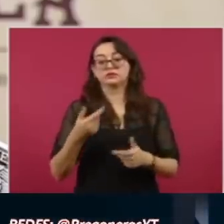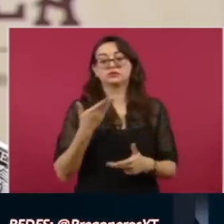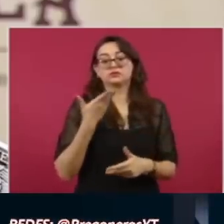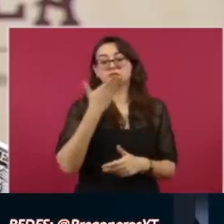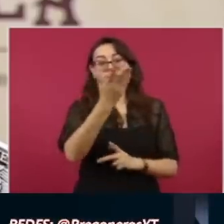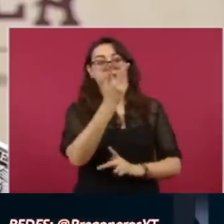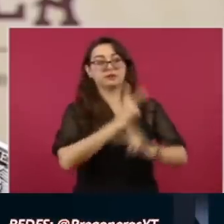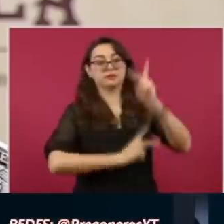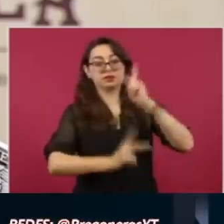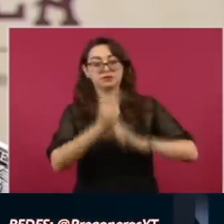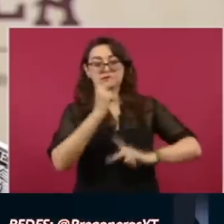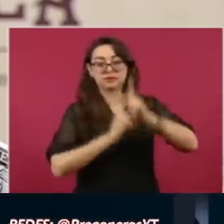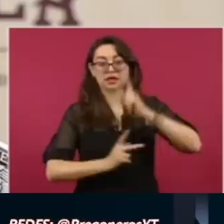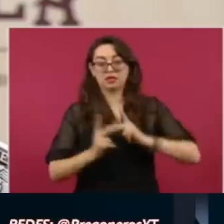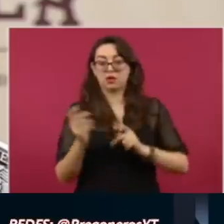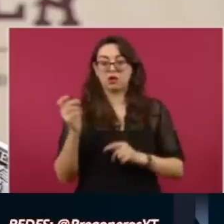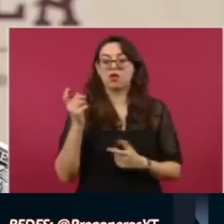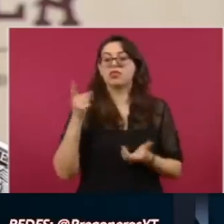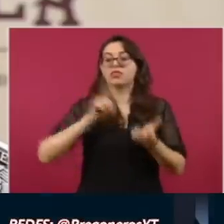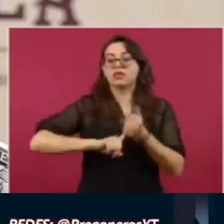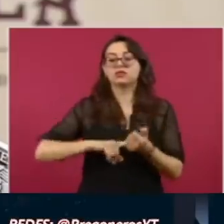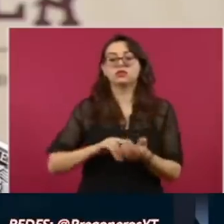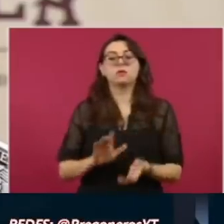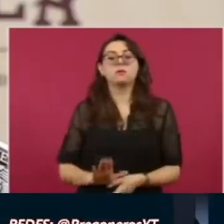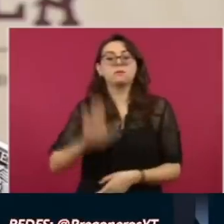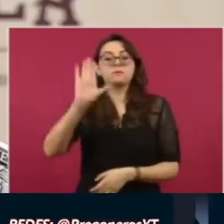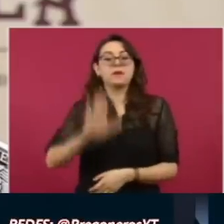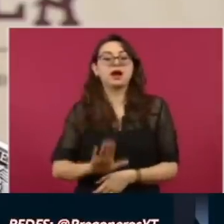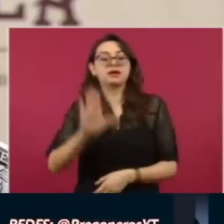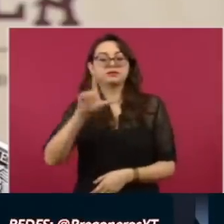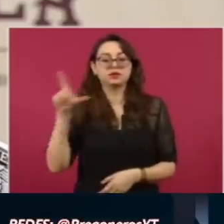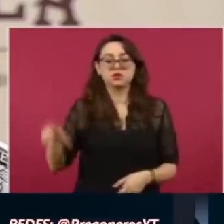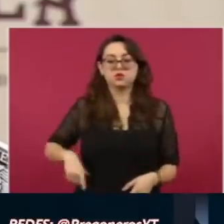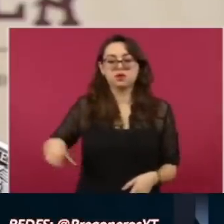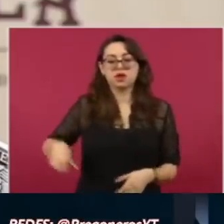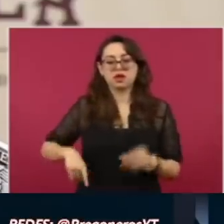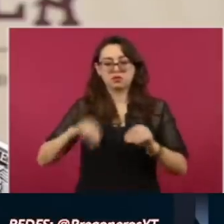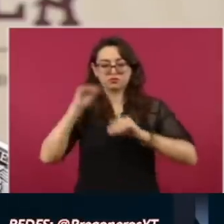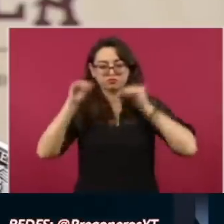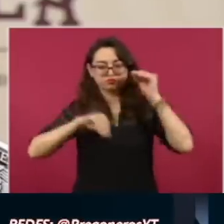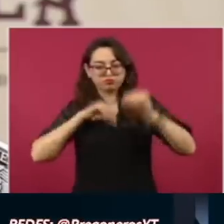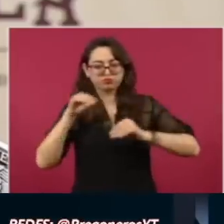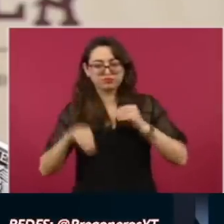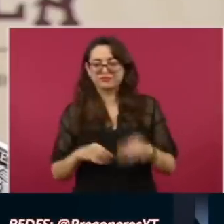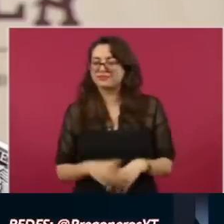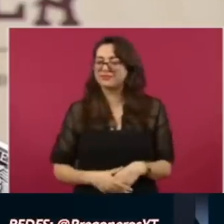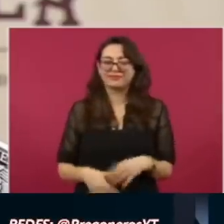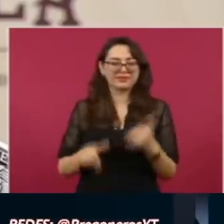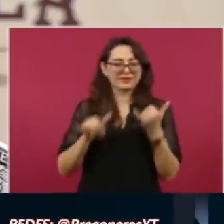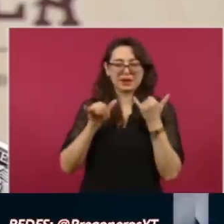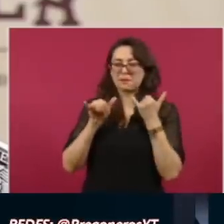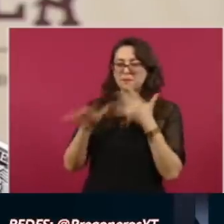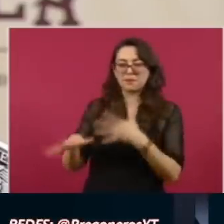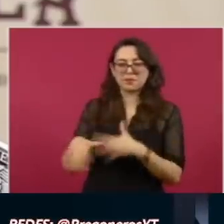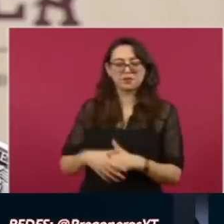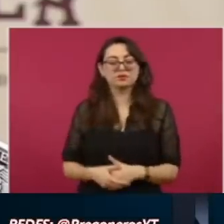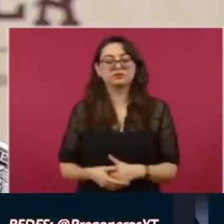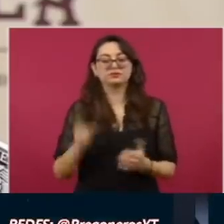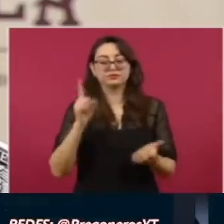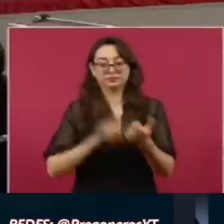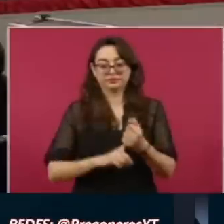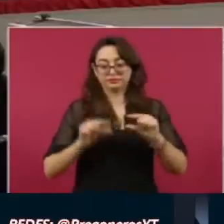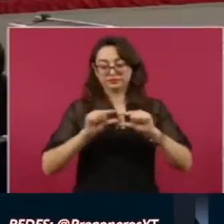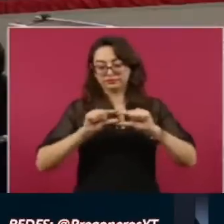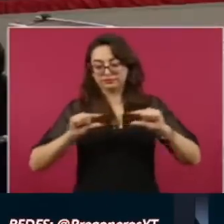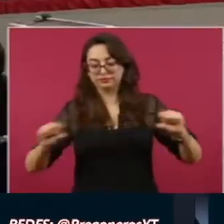del gobierno para hacerlo parecer como si fueran datos oficiales son tan tramposos que colocan un link que redirige